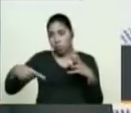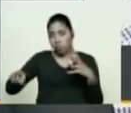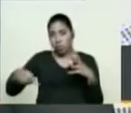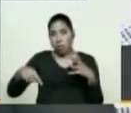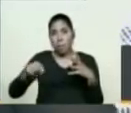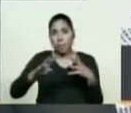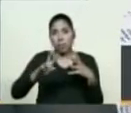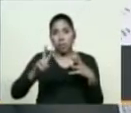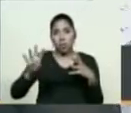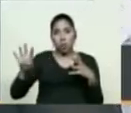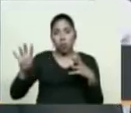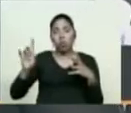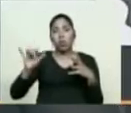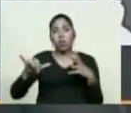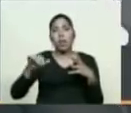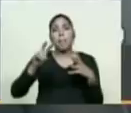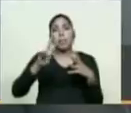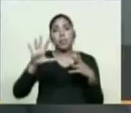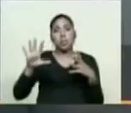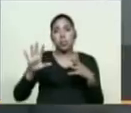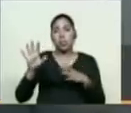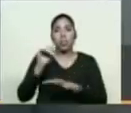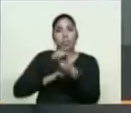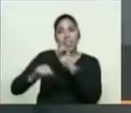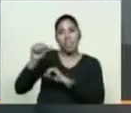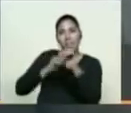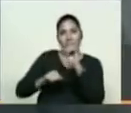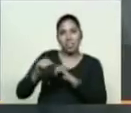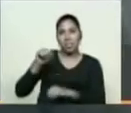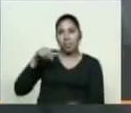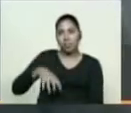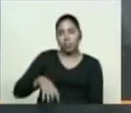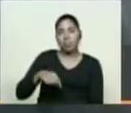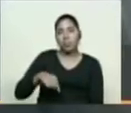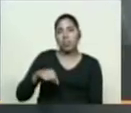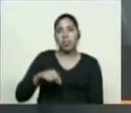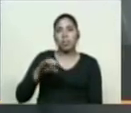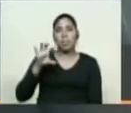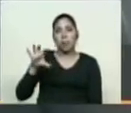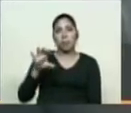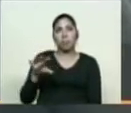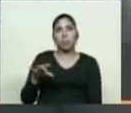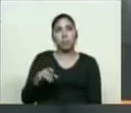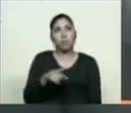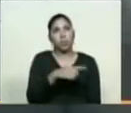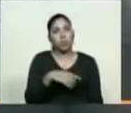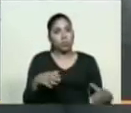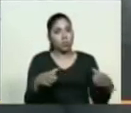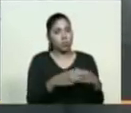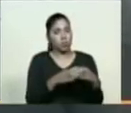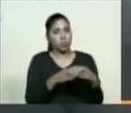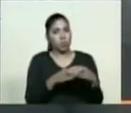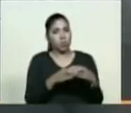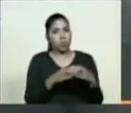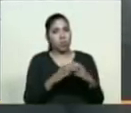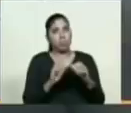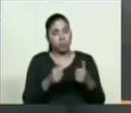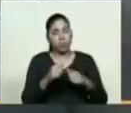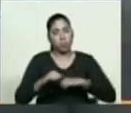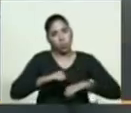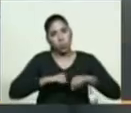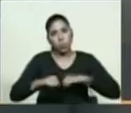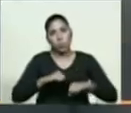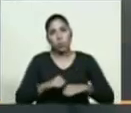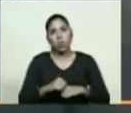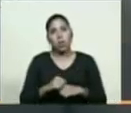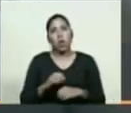militares de defensa de la patria e independencia 2018. El partido va a activar a su militancia y, bueno, usted ha dicho que se va a activar la jornada a